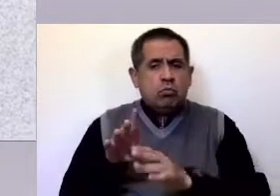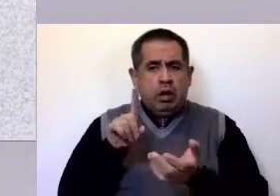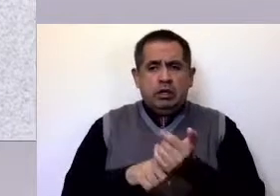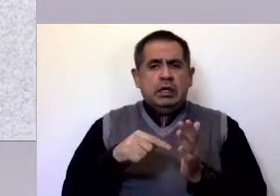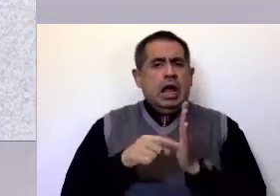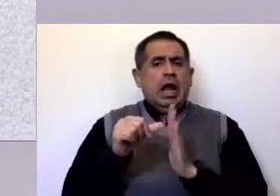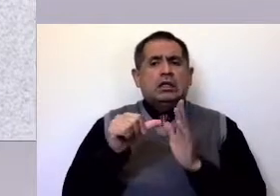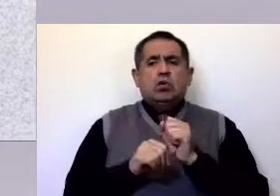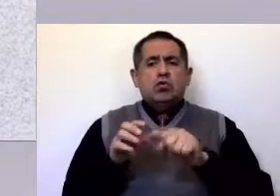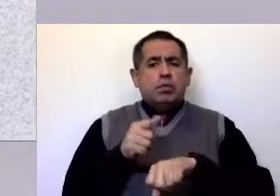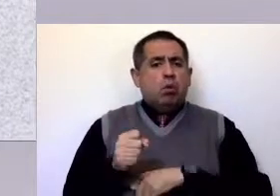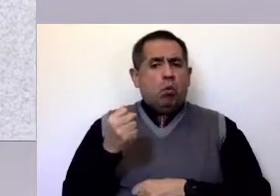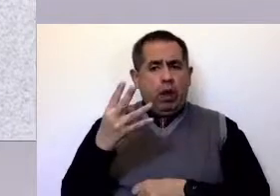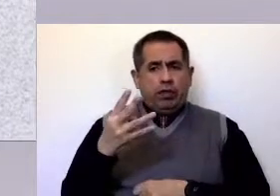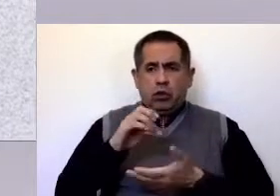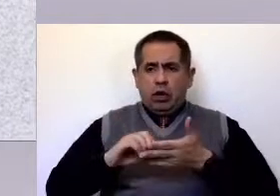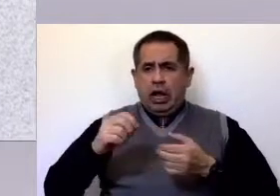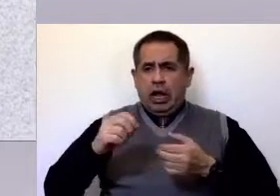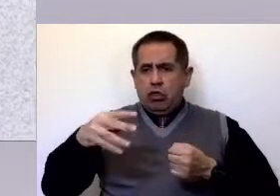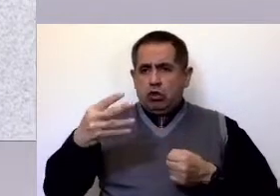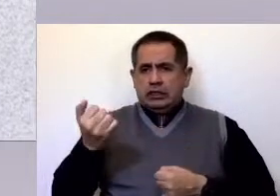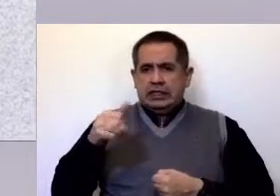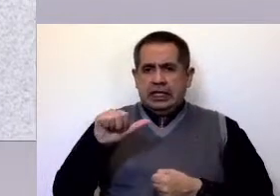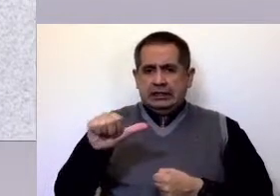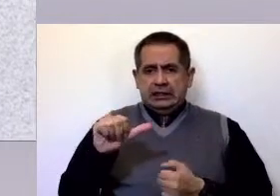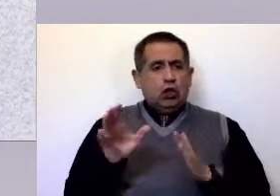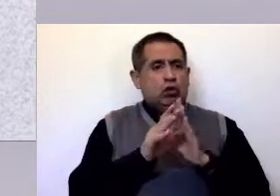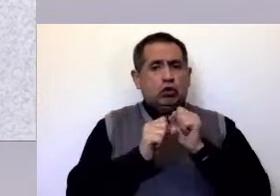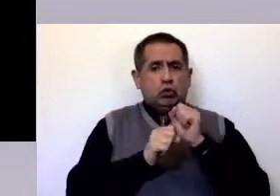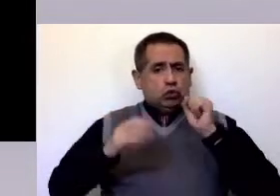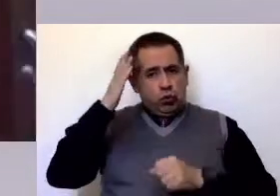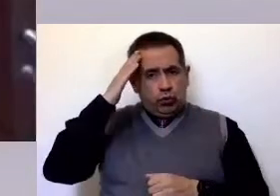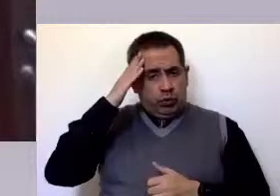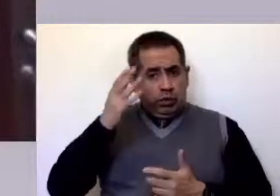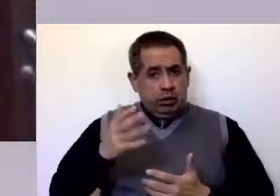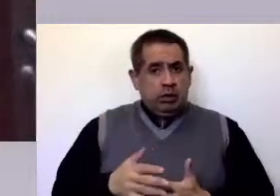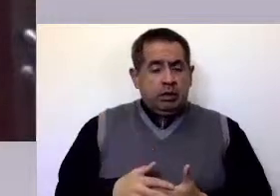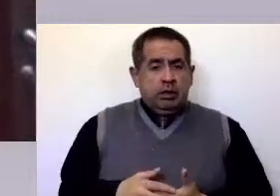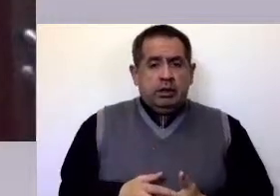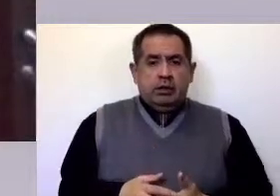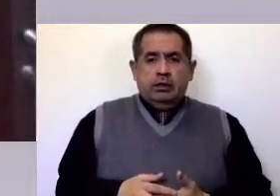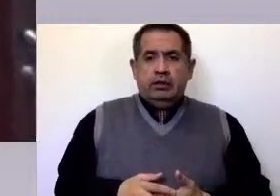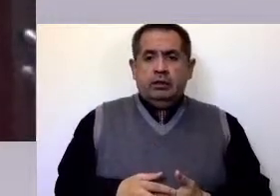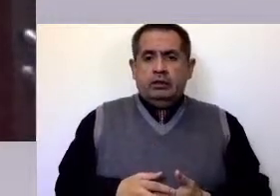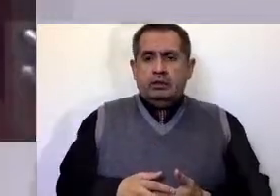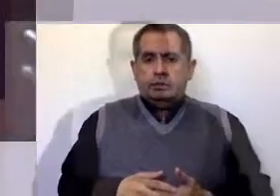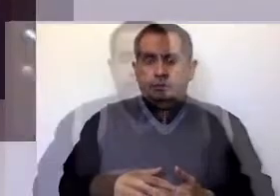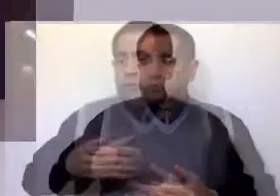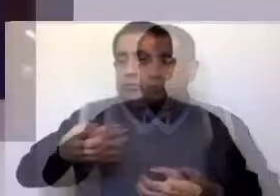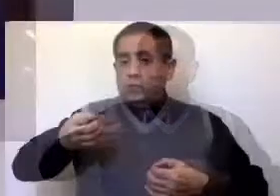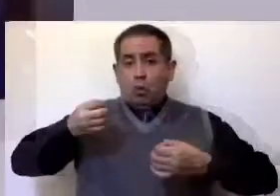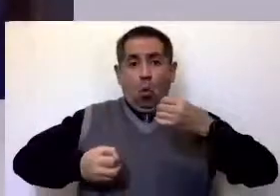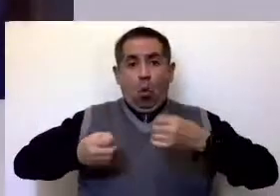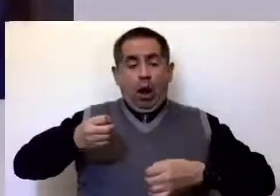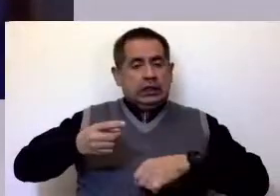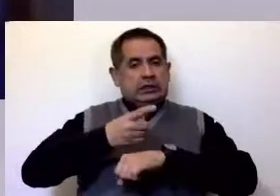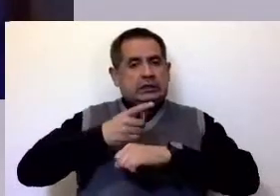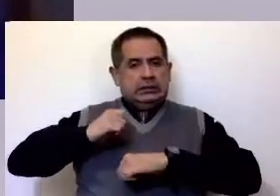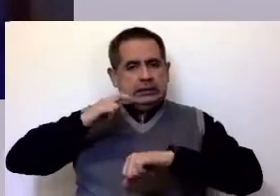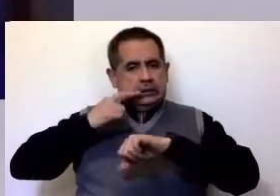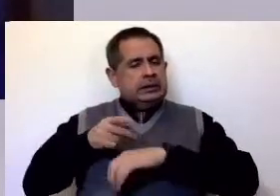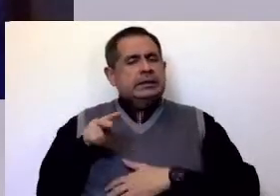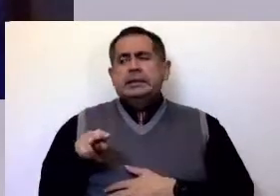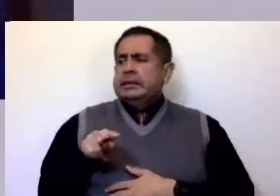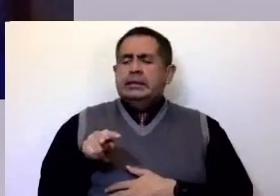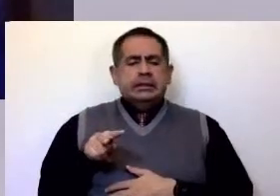cuarto 14 y 16 de la constitución general el juez de distrito que resolvió el asunto determinó